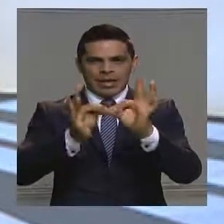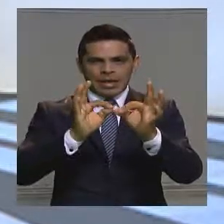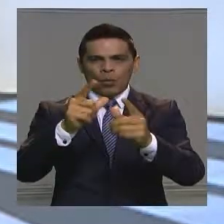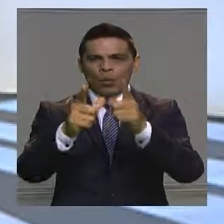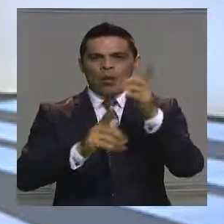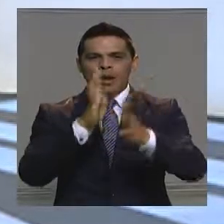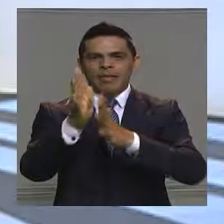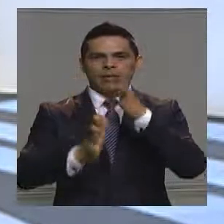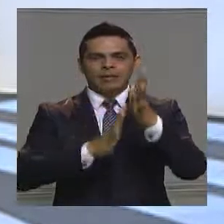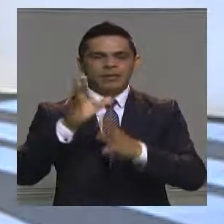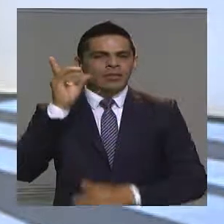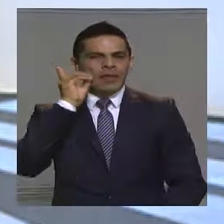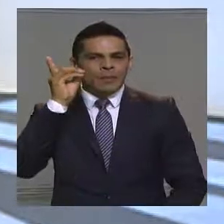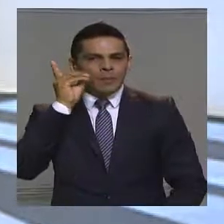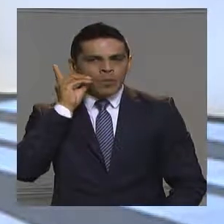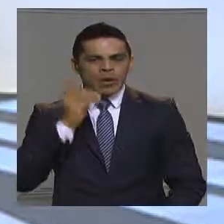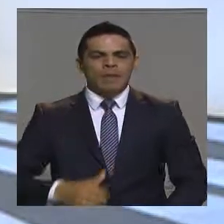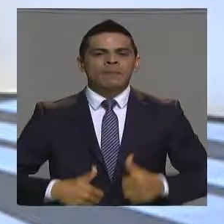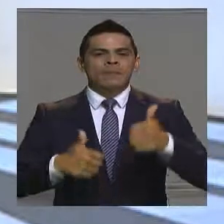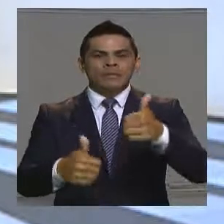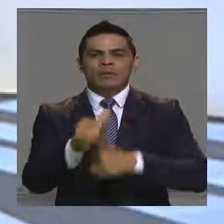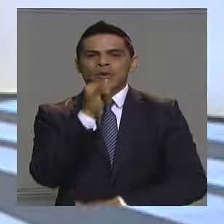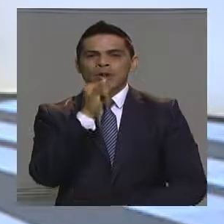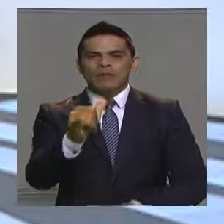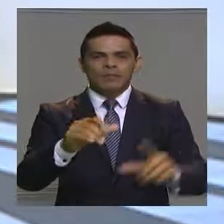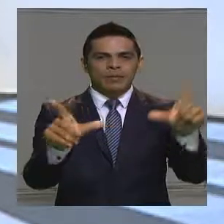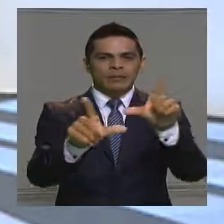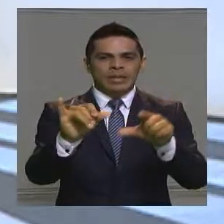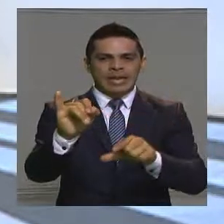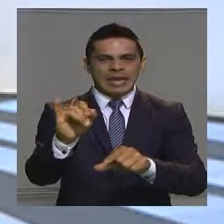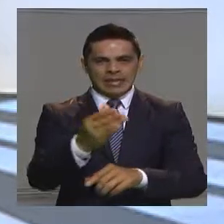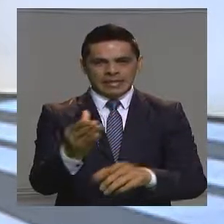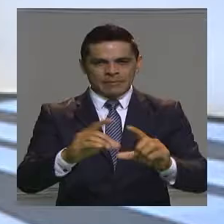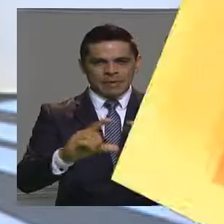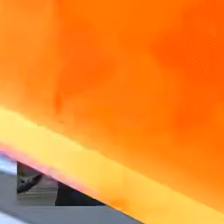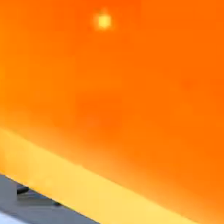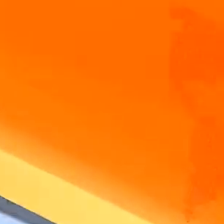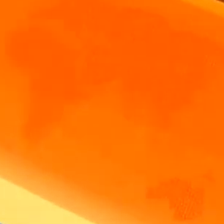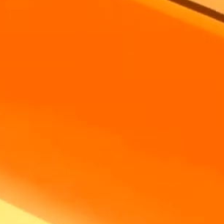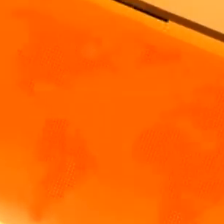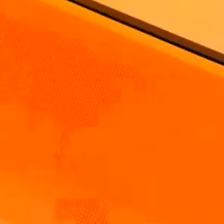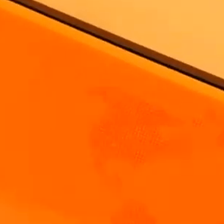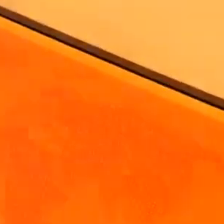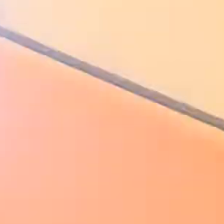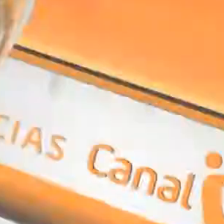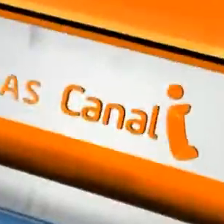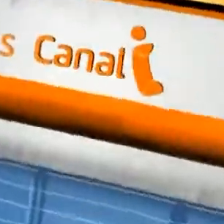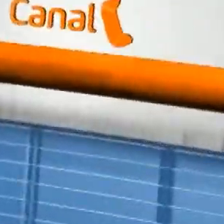señas Daniel Mora. Esto es Noticias Canal I. De inmediato los titulares.